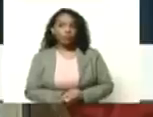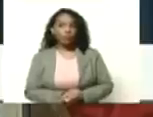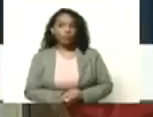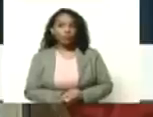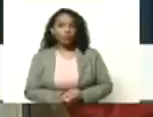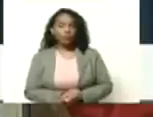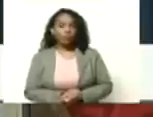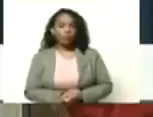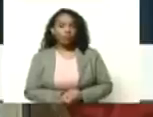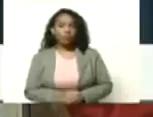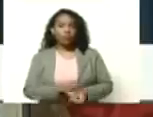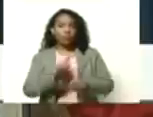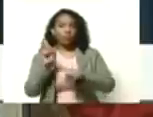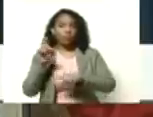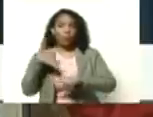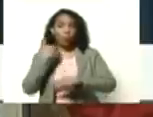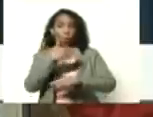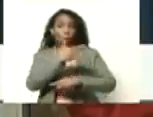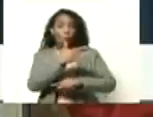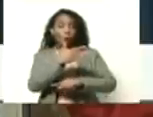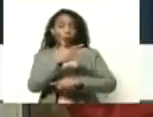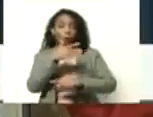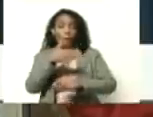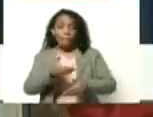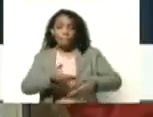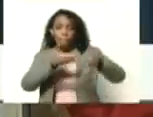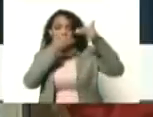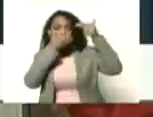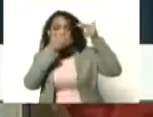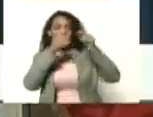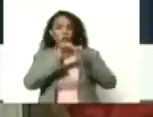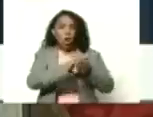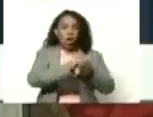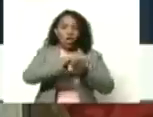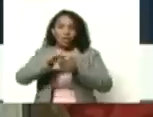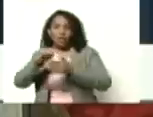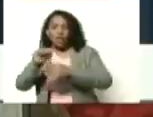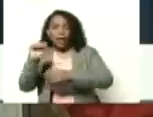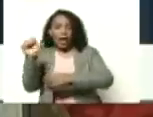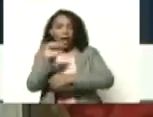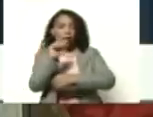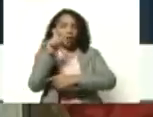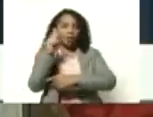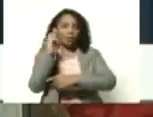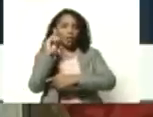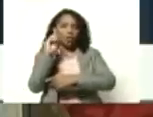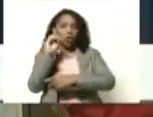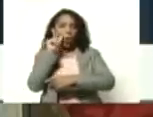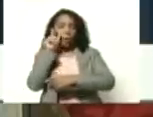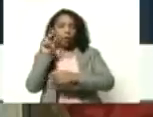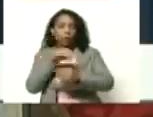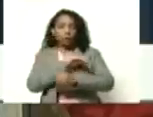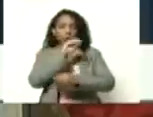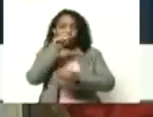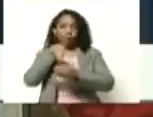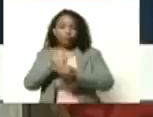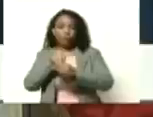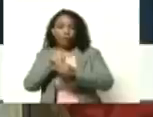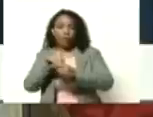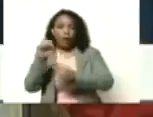obviamente cuando los secuestran los sacan del carro donde batito viloria lo montan en su